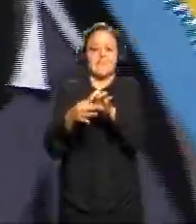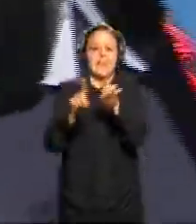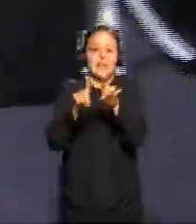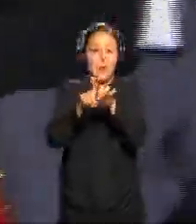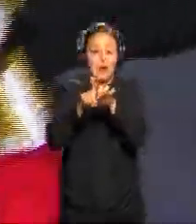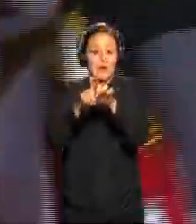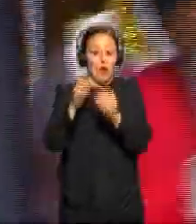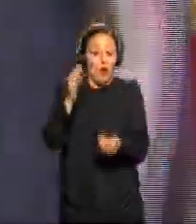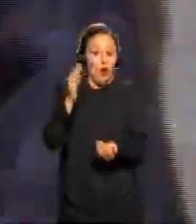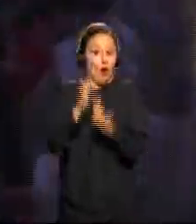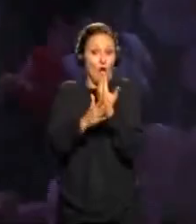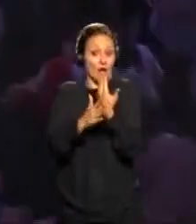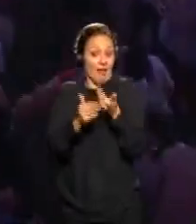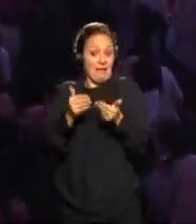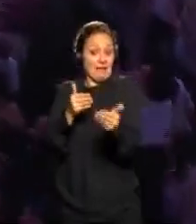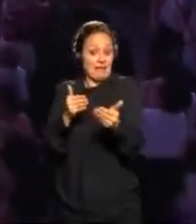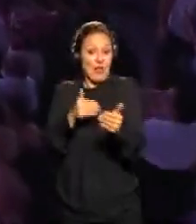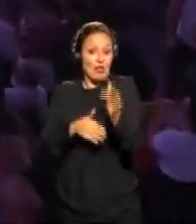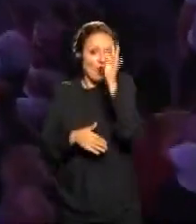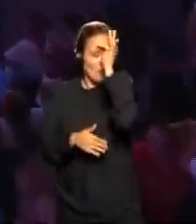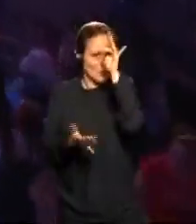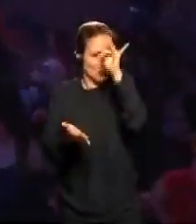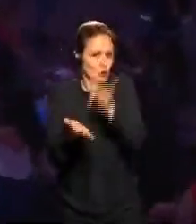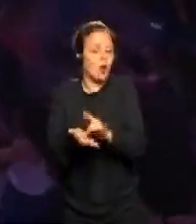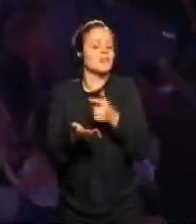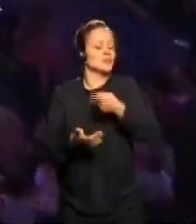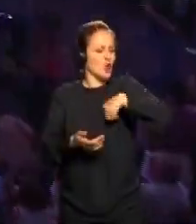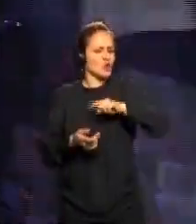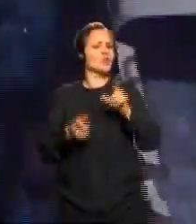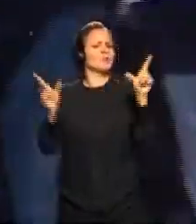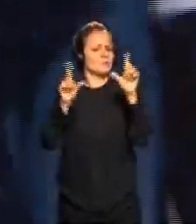jornada que será histórica el próximo domingo y que también de una manera especial viviremos en Radio Televisión Canaria. Ahora turno.